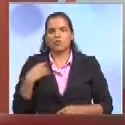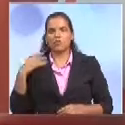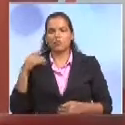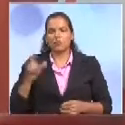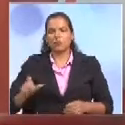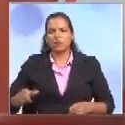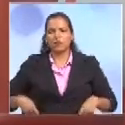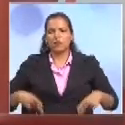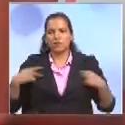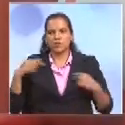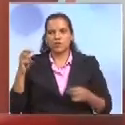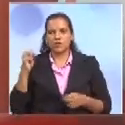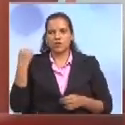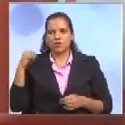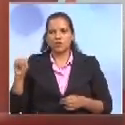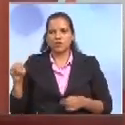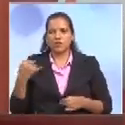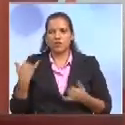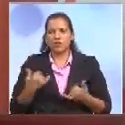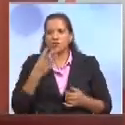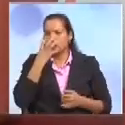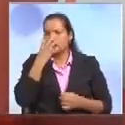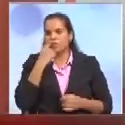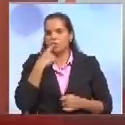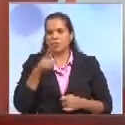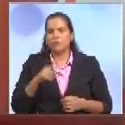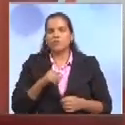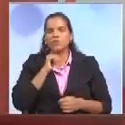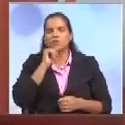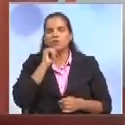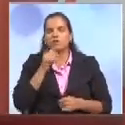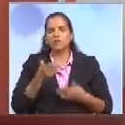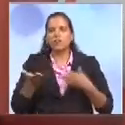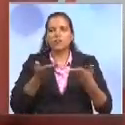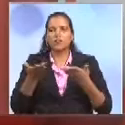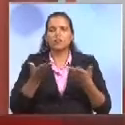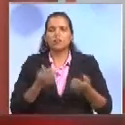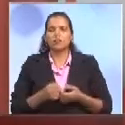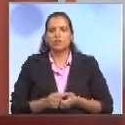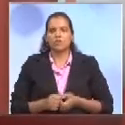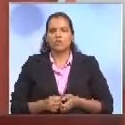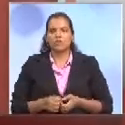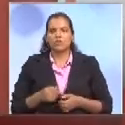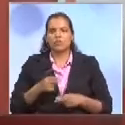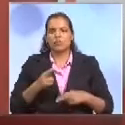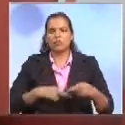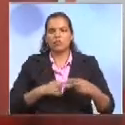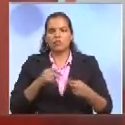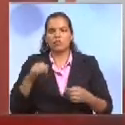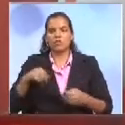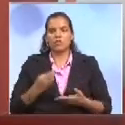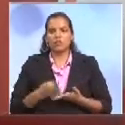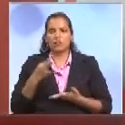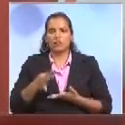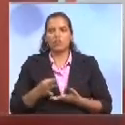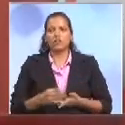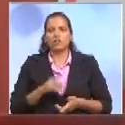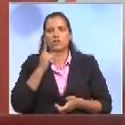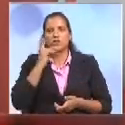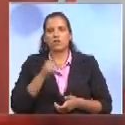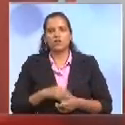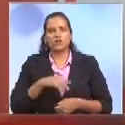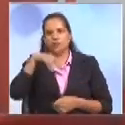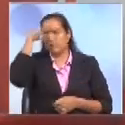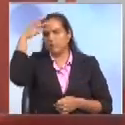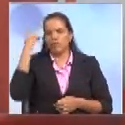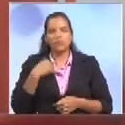Los habitantes de Muisne presentan enérgicos sus reclamos por la falta de servicios básicos y obras en este cantón. Afirman estar